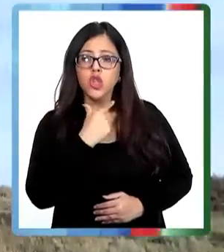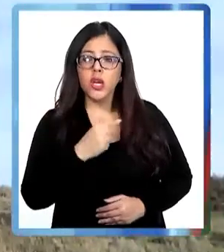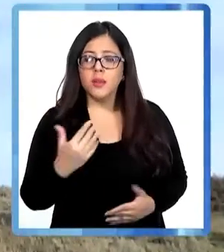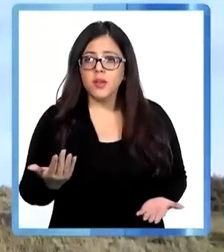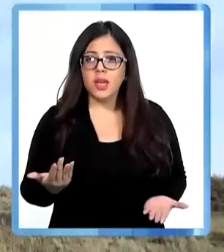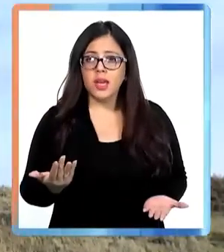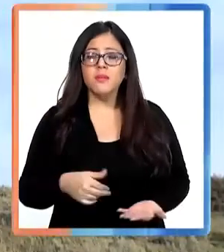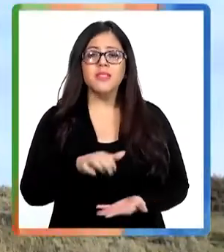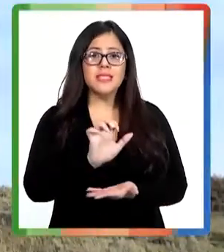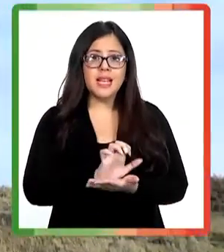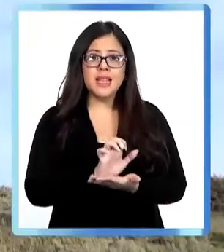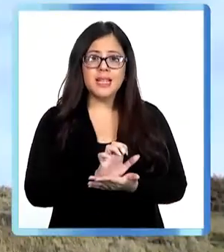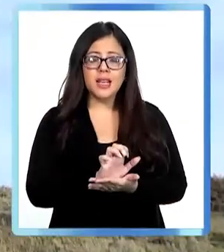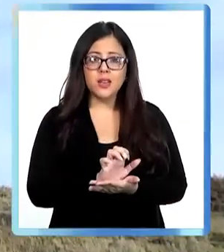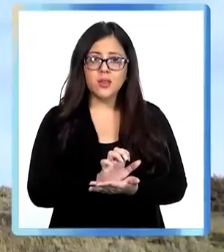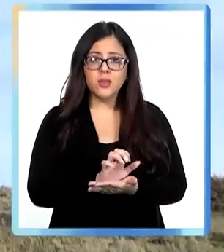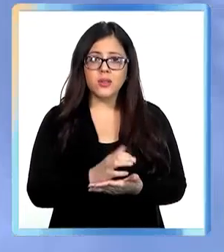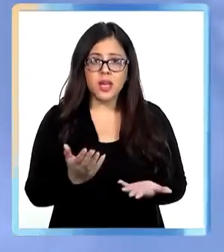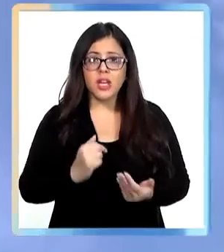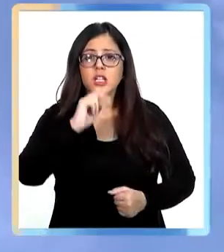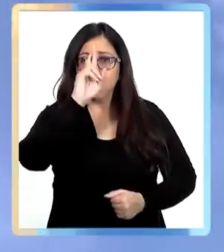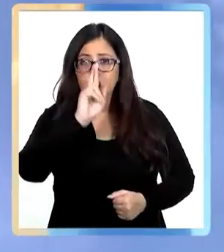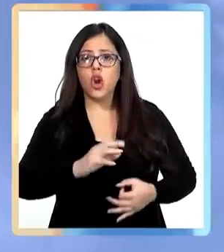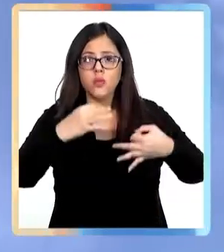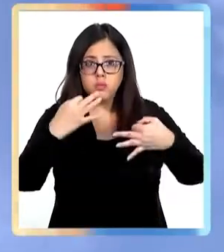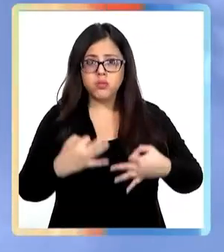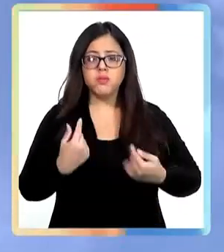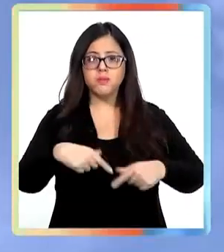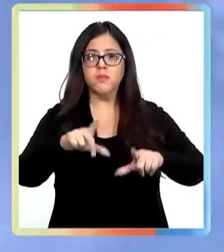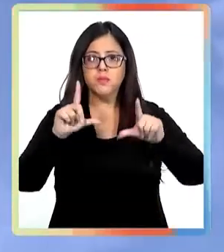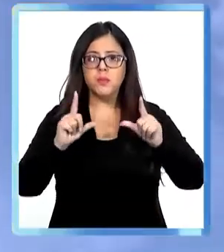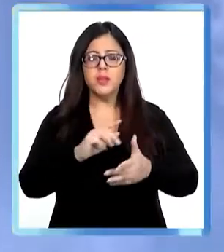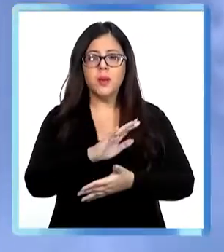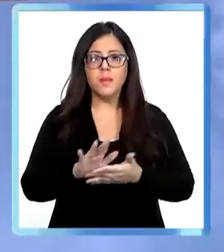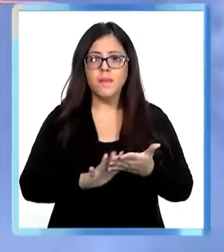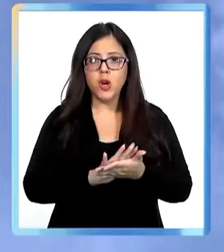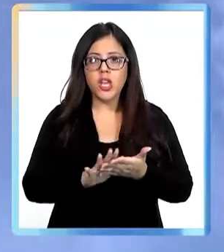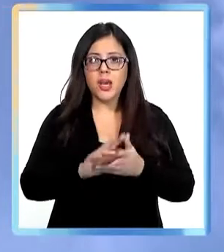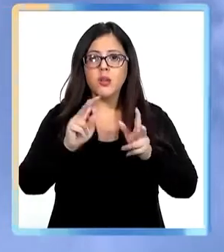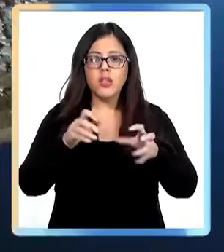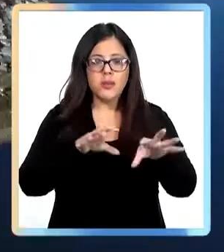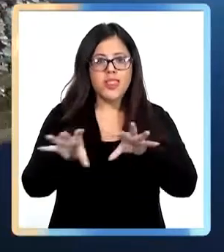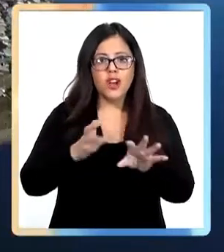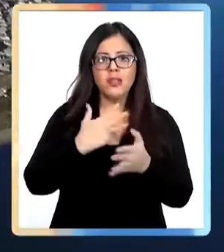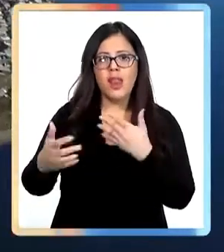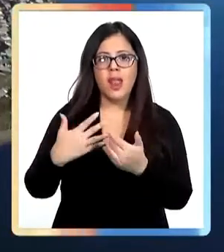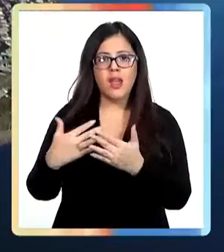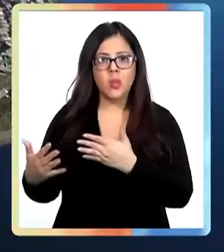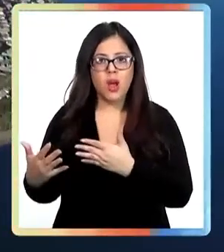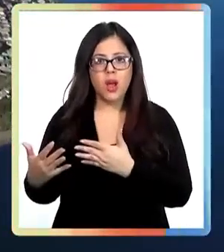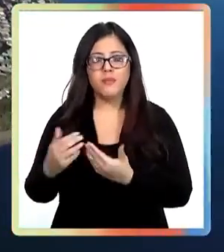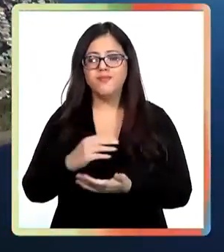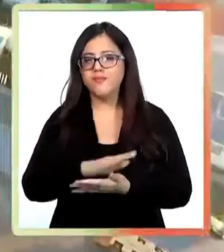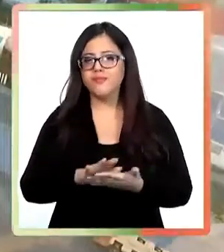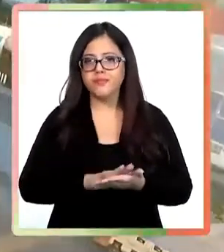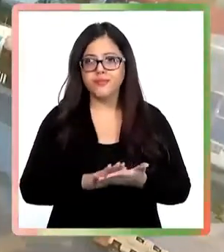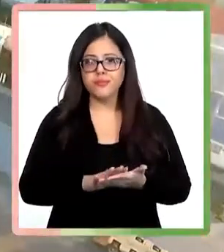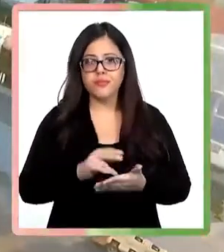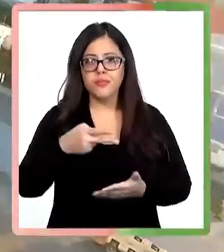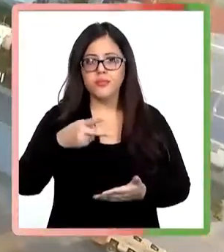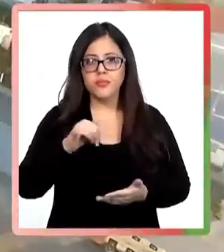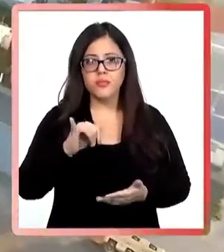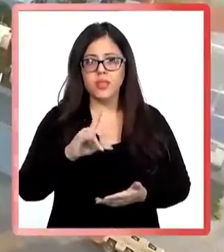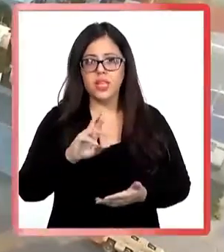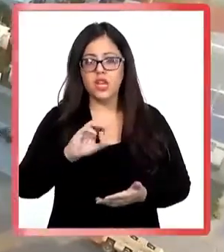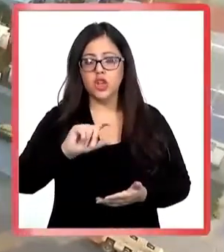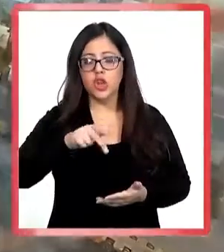queremos es que el Estado tenga un rol mucho más protagónico, por ejemplo, en recursos naturales como el hidrógeno